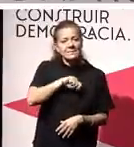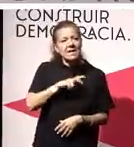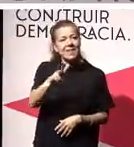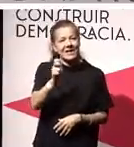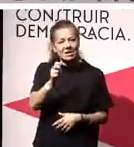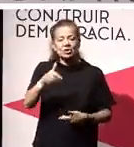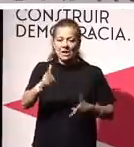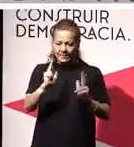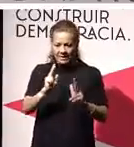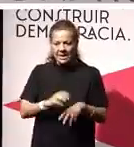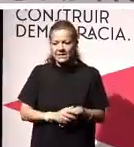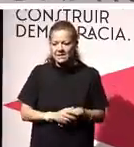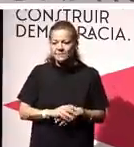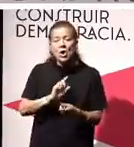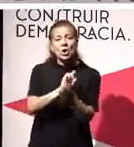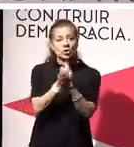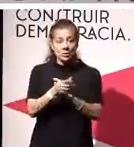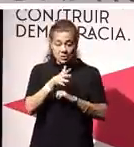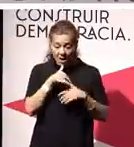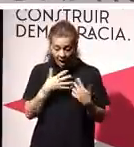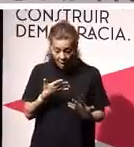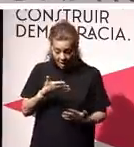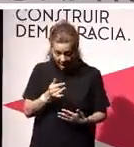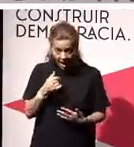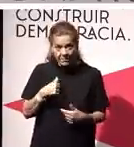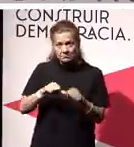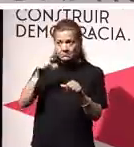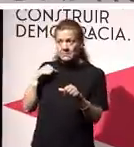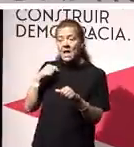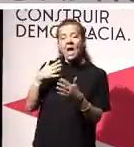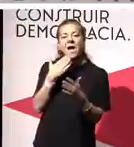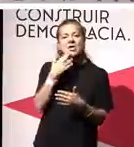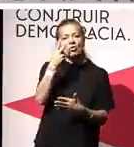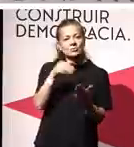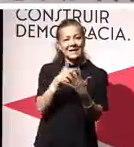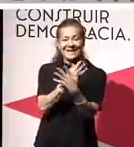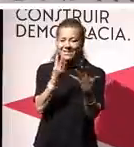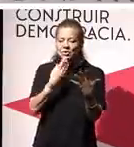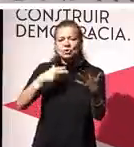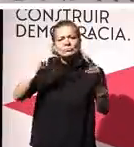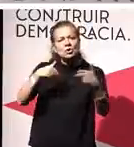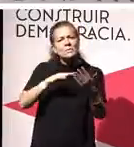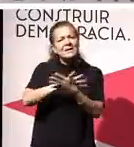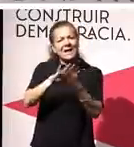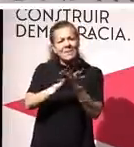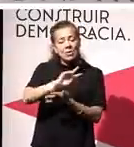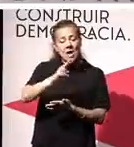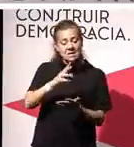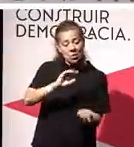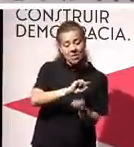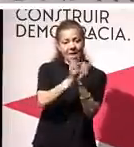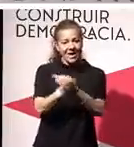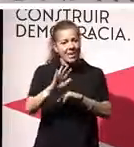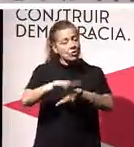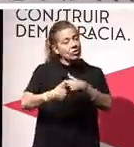y libertades. Los cambios que se están produciendo en España desde el año 2018 nos permiten hablar de una segunda transición democrática